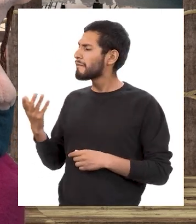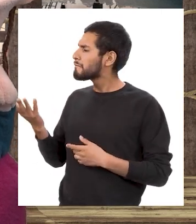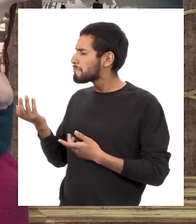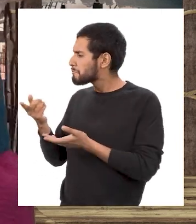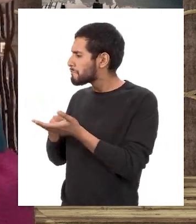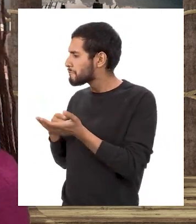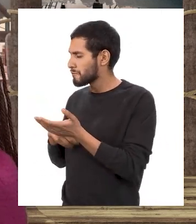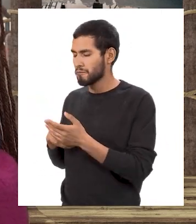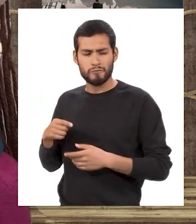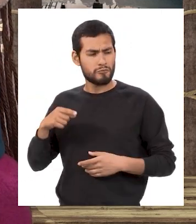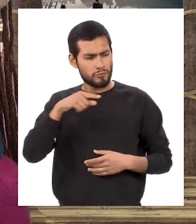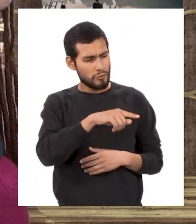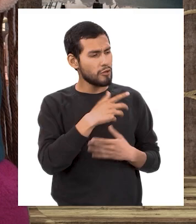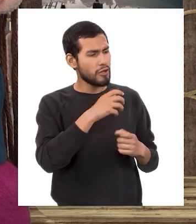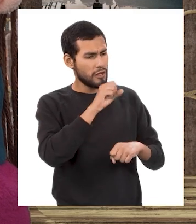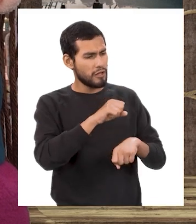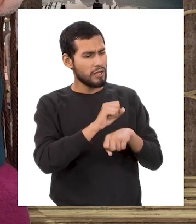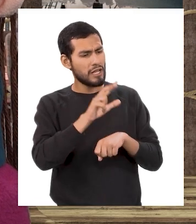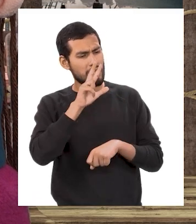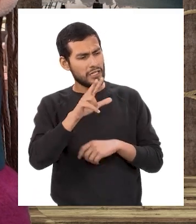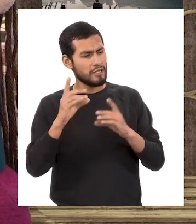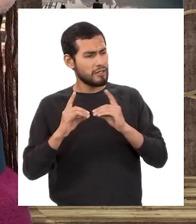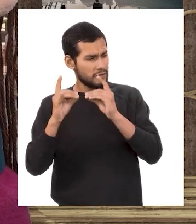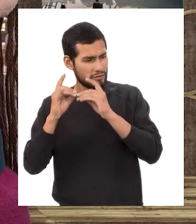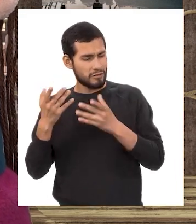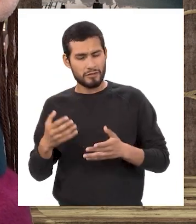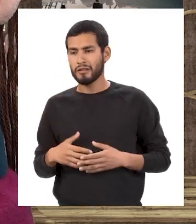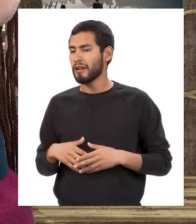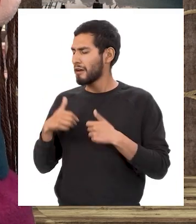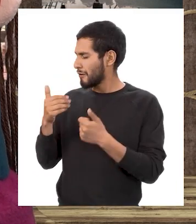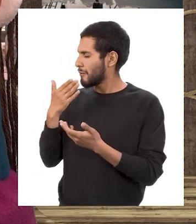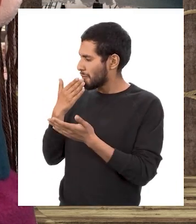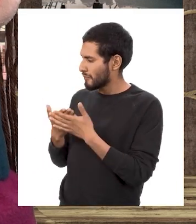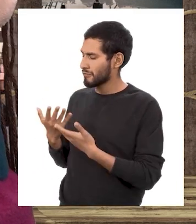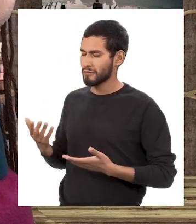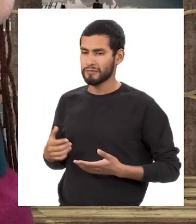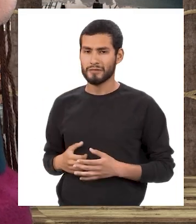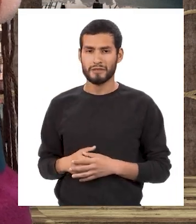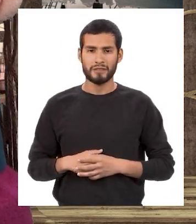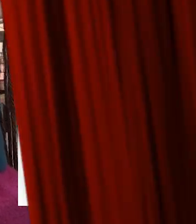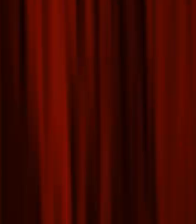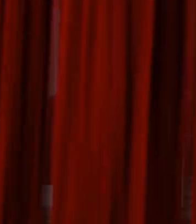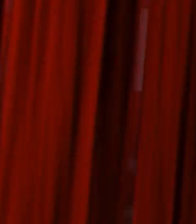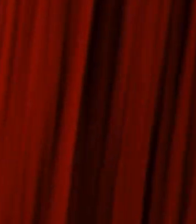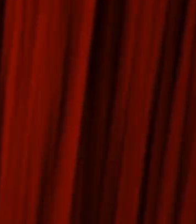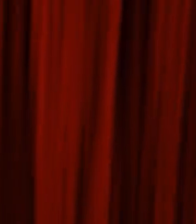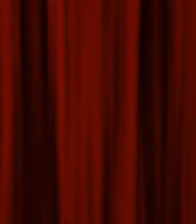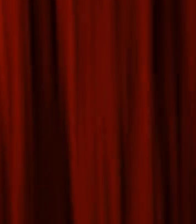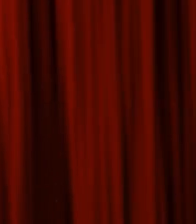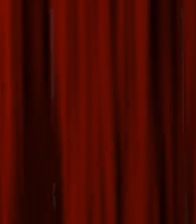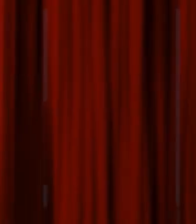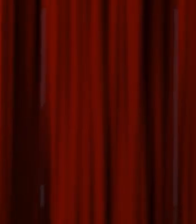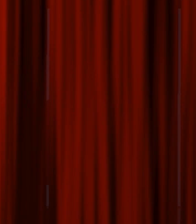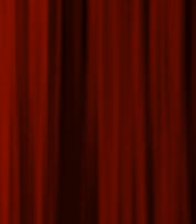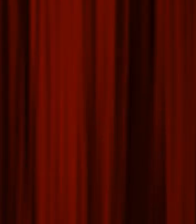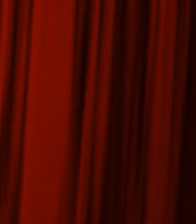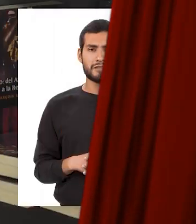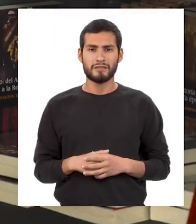Dígame, señor. Vaya al Carnatic y reserve 3 camarotes. Enseguida, mi señor.